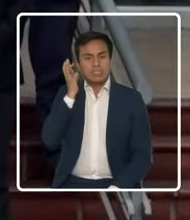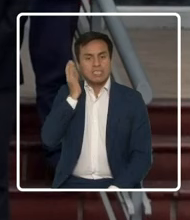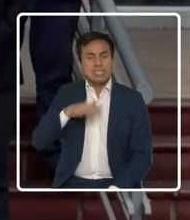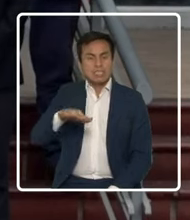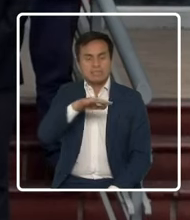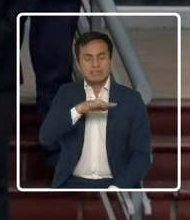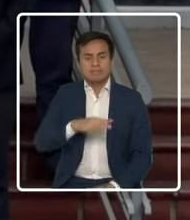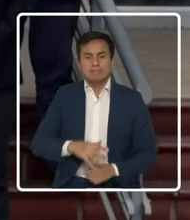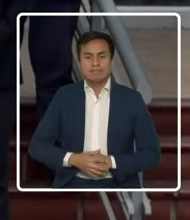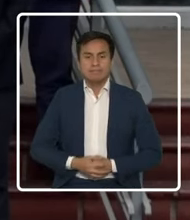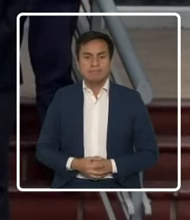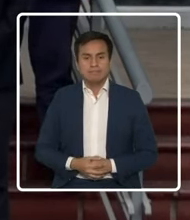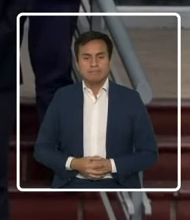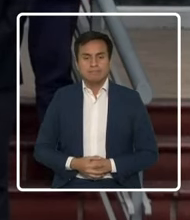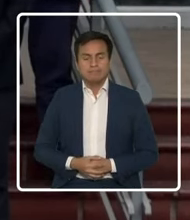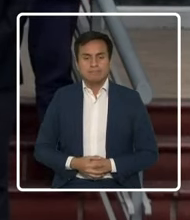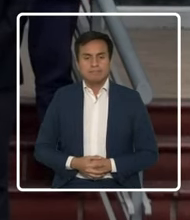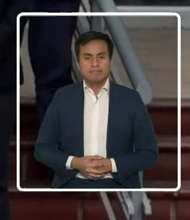chilenas.